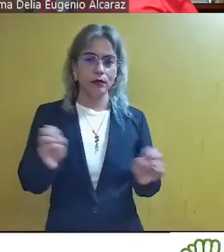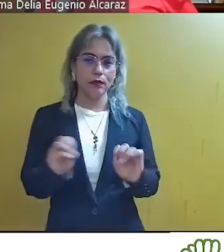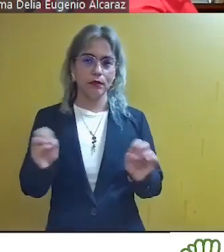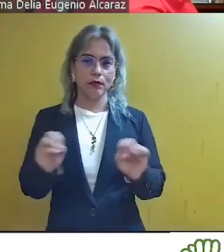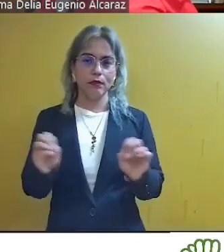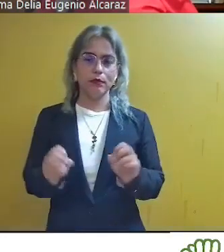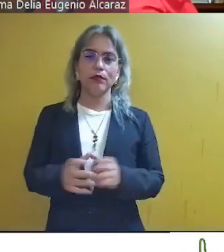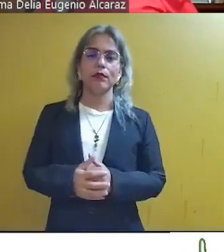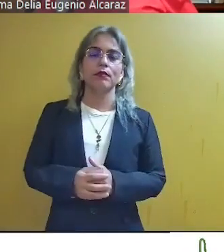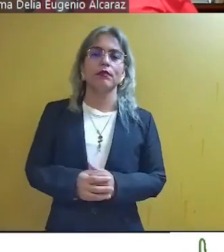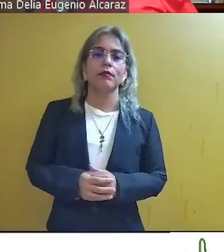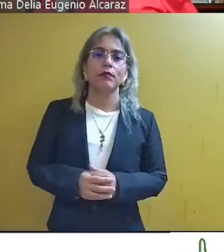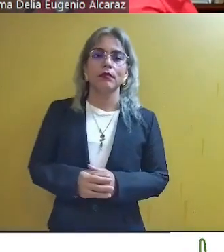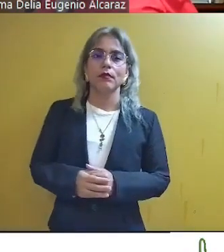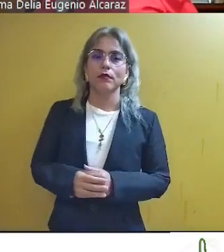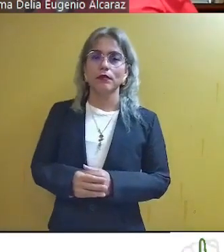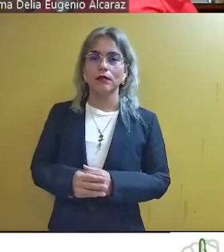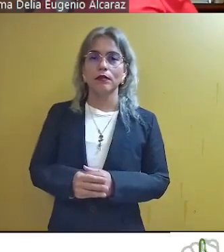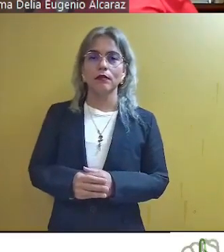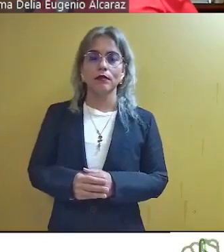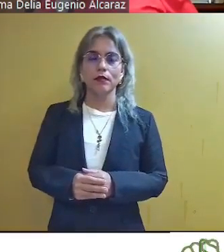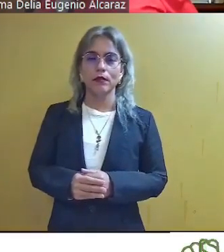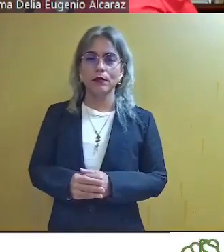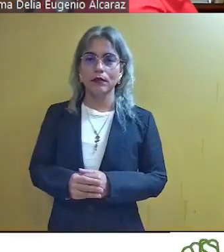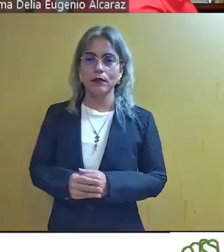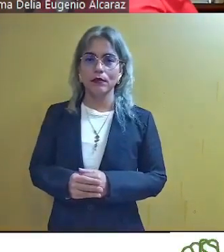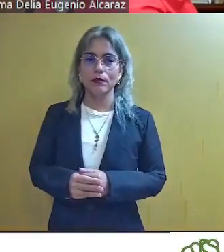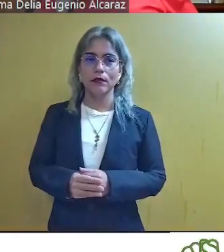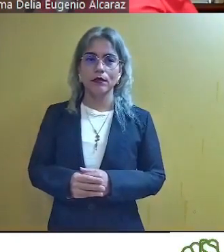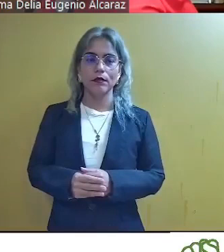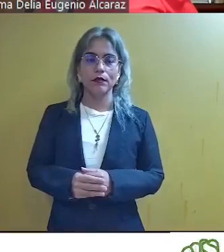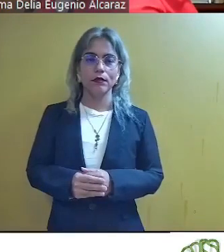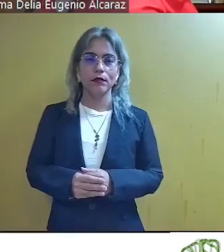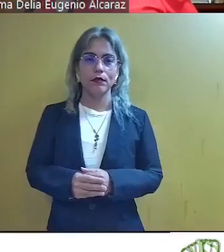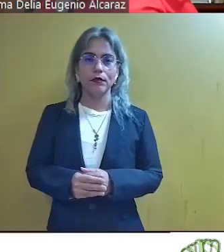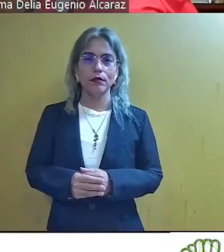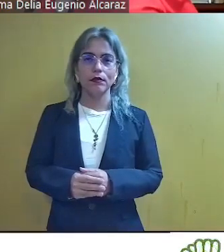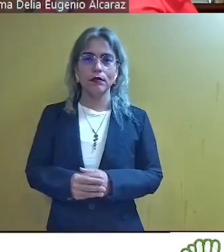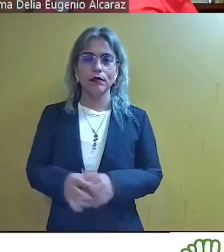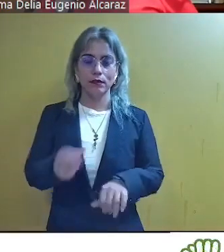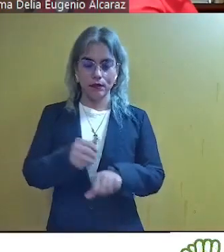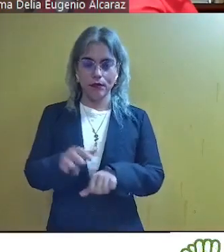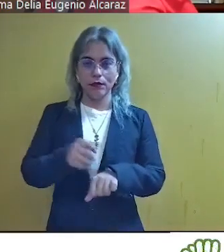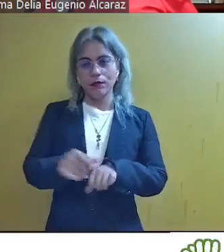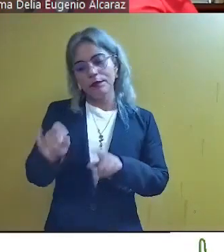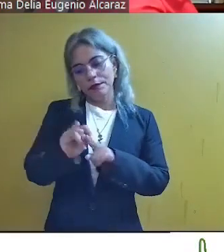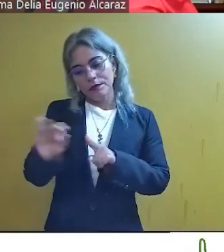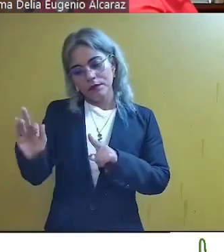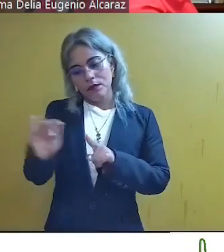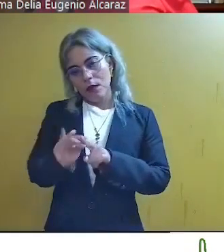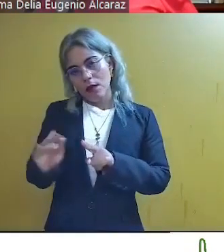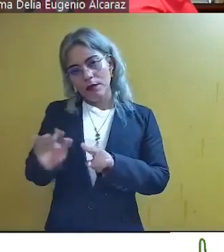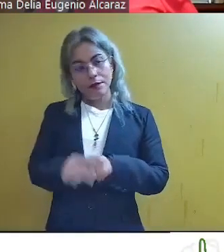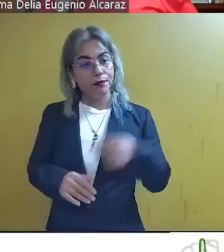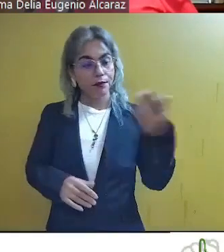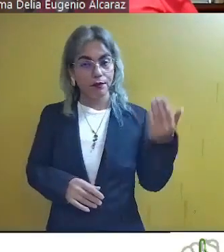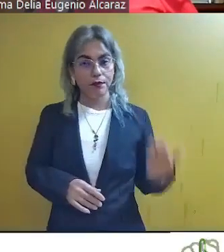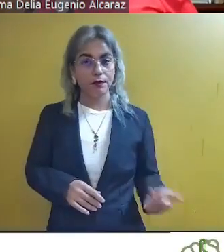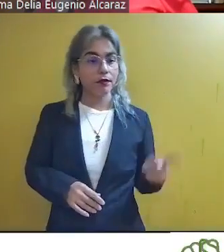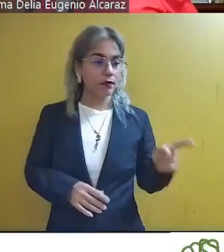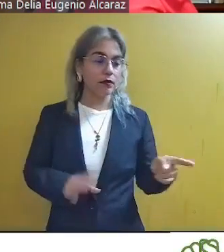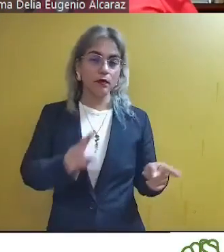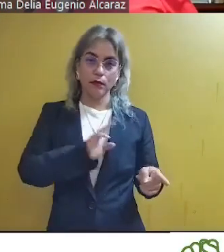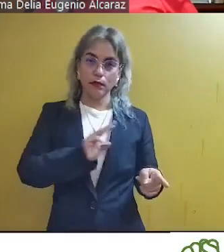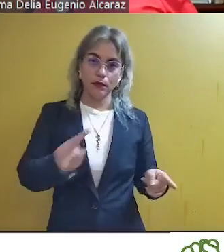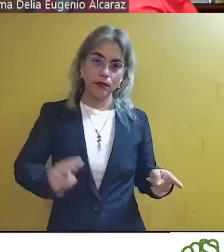expedientes que forman parte de la cadena impugnativa se advierta, como lo señala el dictamen personal 224, que la actora fuera nombrada como